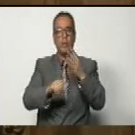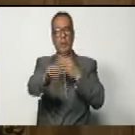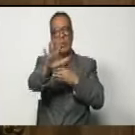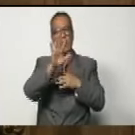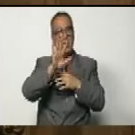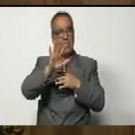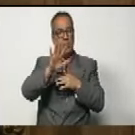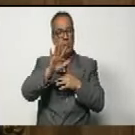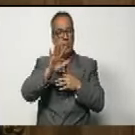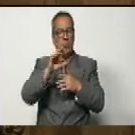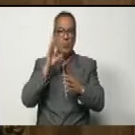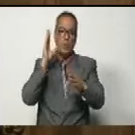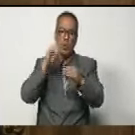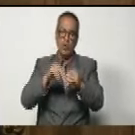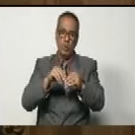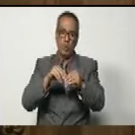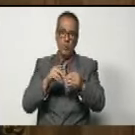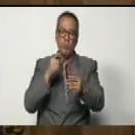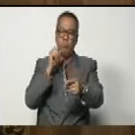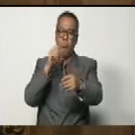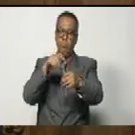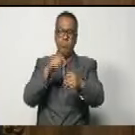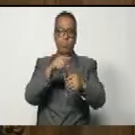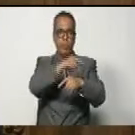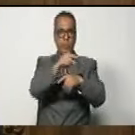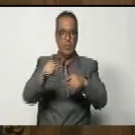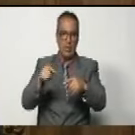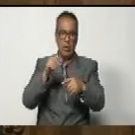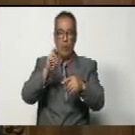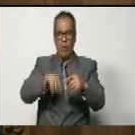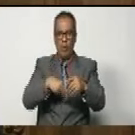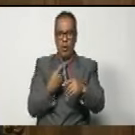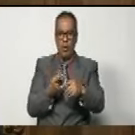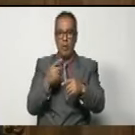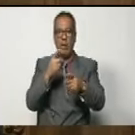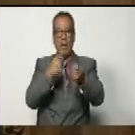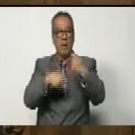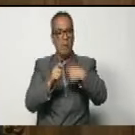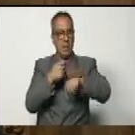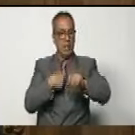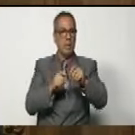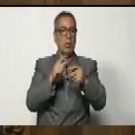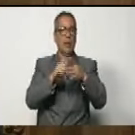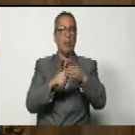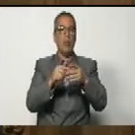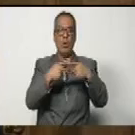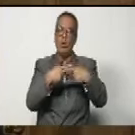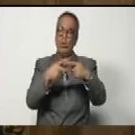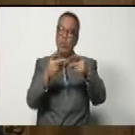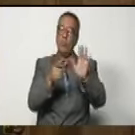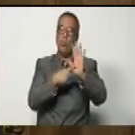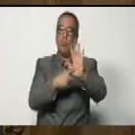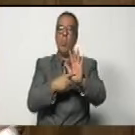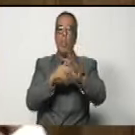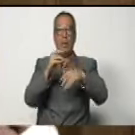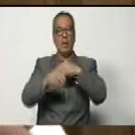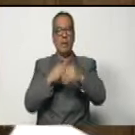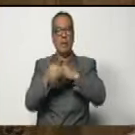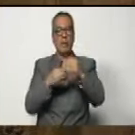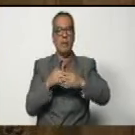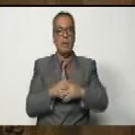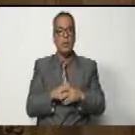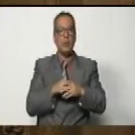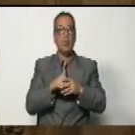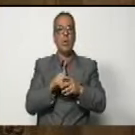5. Resultado de las inversiones de los recursos disponibles, de las ventas de materiales y publicaciones o de la realización